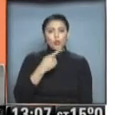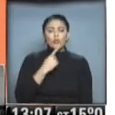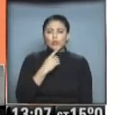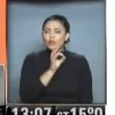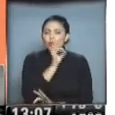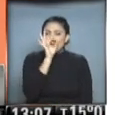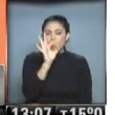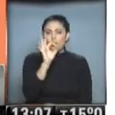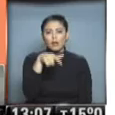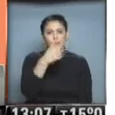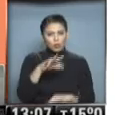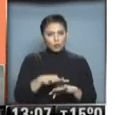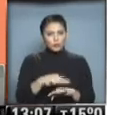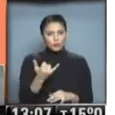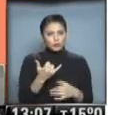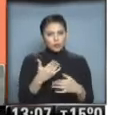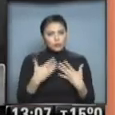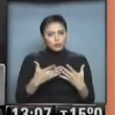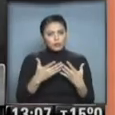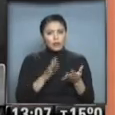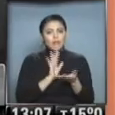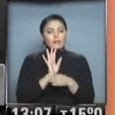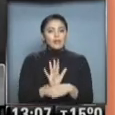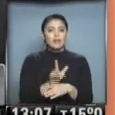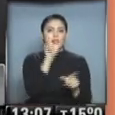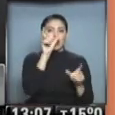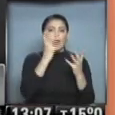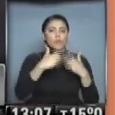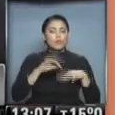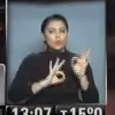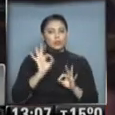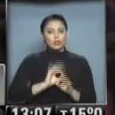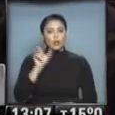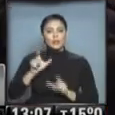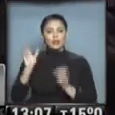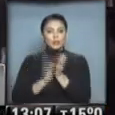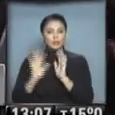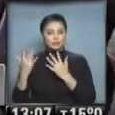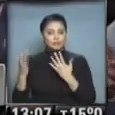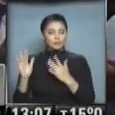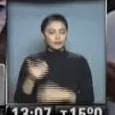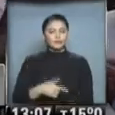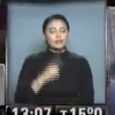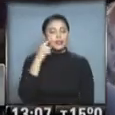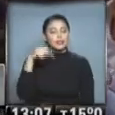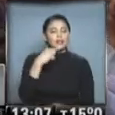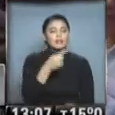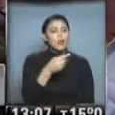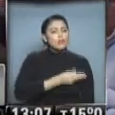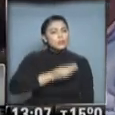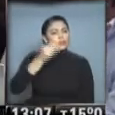de tu gran compromiso por este proyecto no sabes que lo hemos hablado muchísimas veces